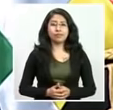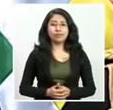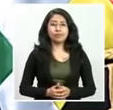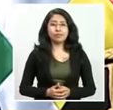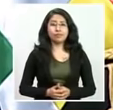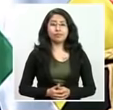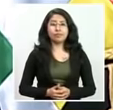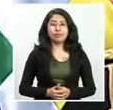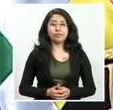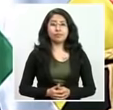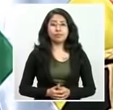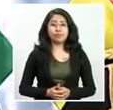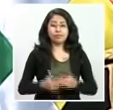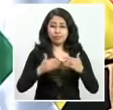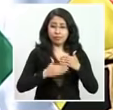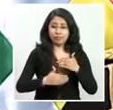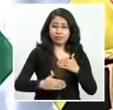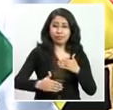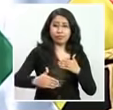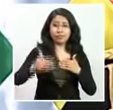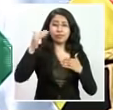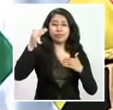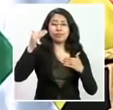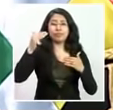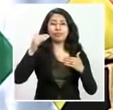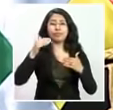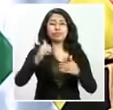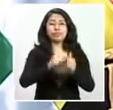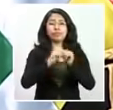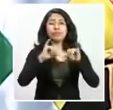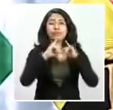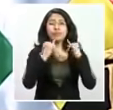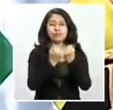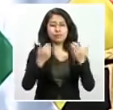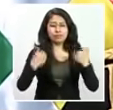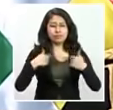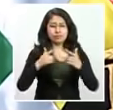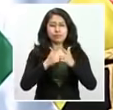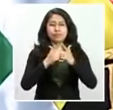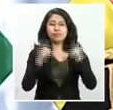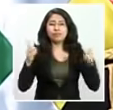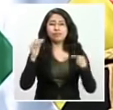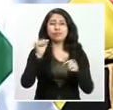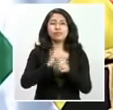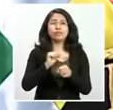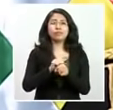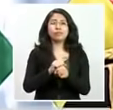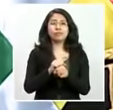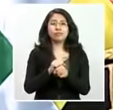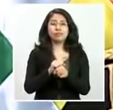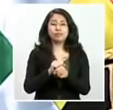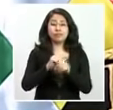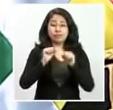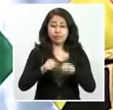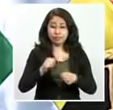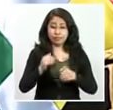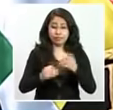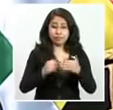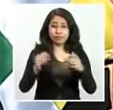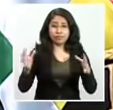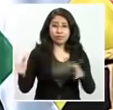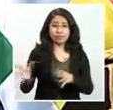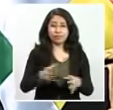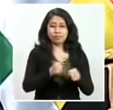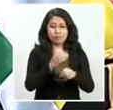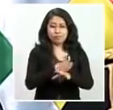Tenemos adelante, por tanto, en nuestra Procuraduría enormes tareas para proceder a recuperar poco